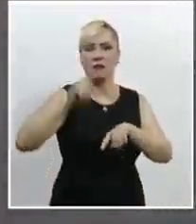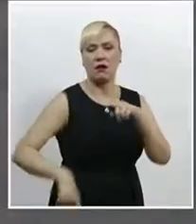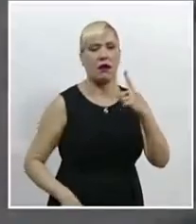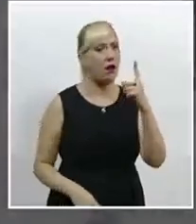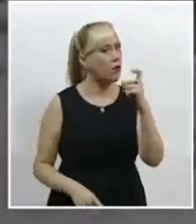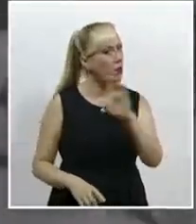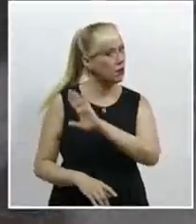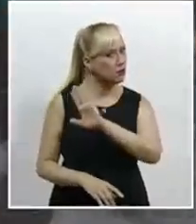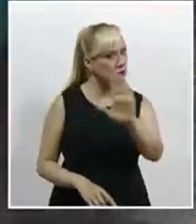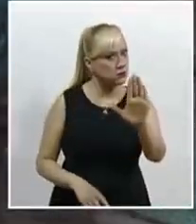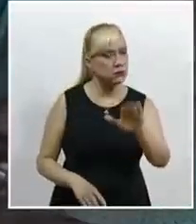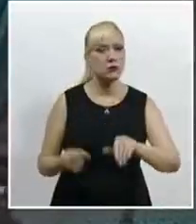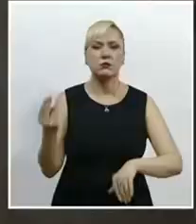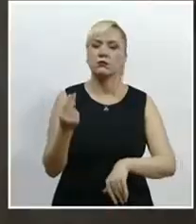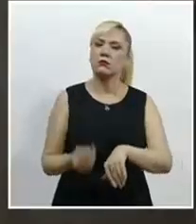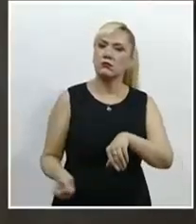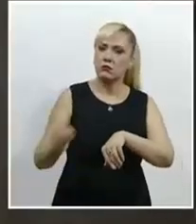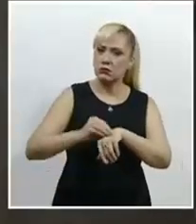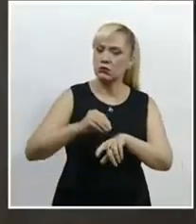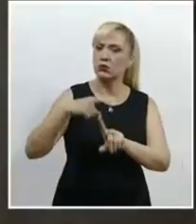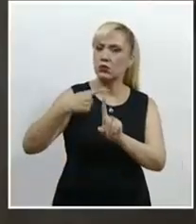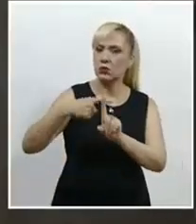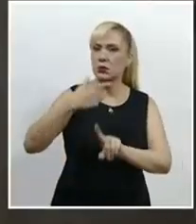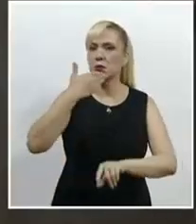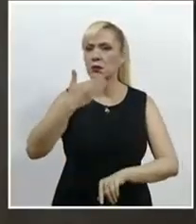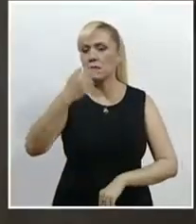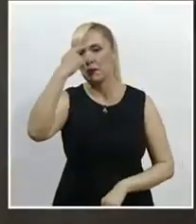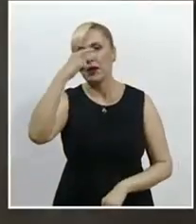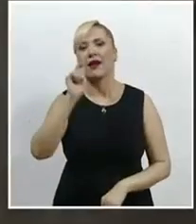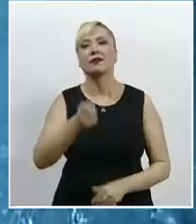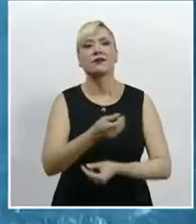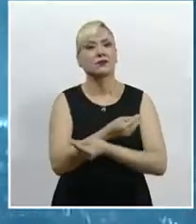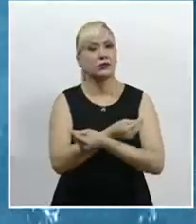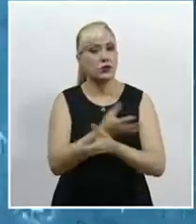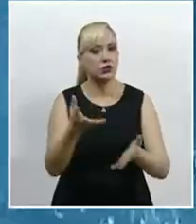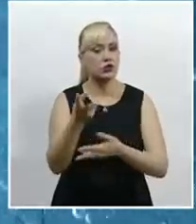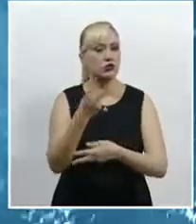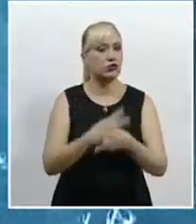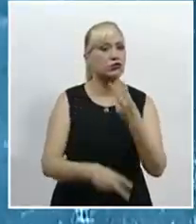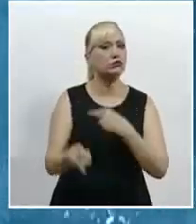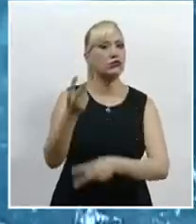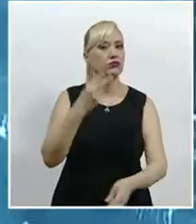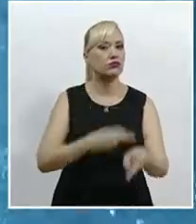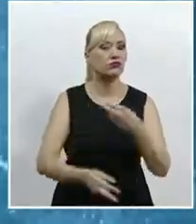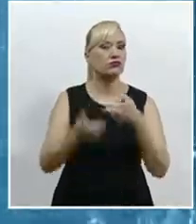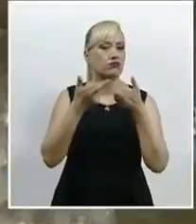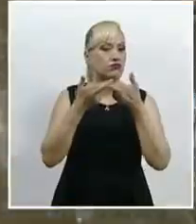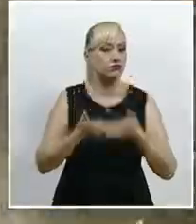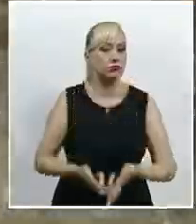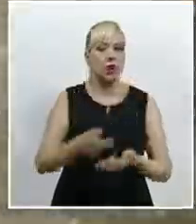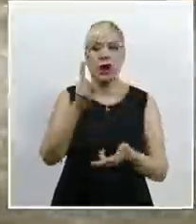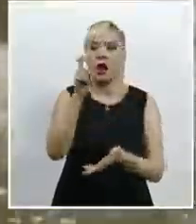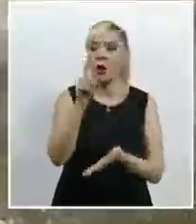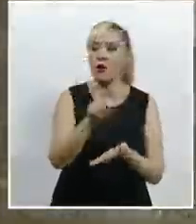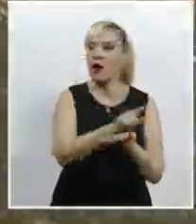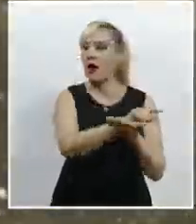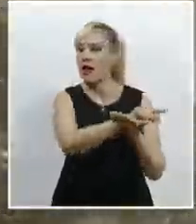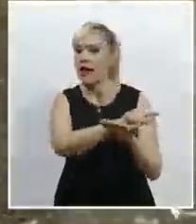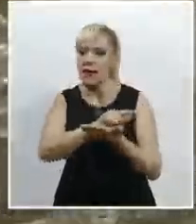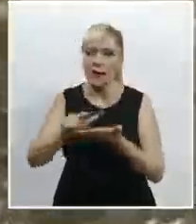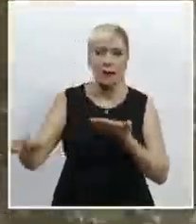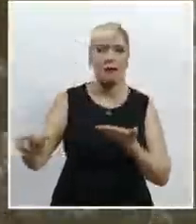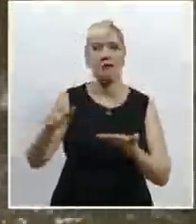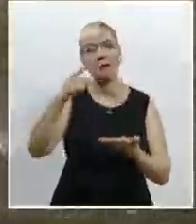agua y adoptar todas las medidas positivas necesarias para garantizar la preservación, el suministro y el saneamiento del agua